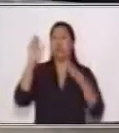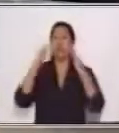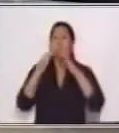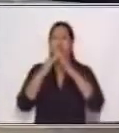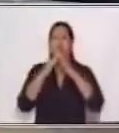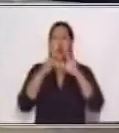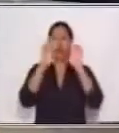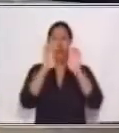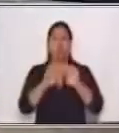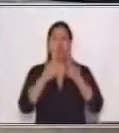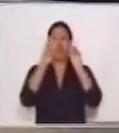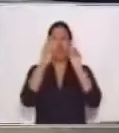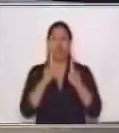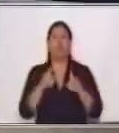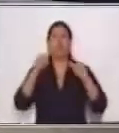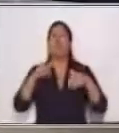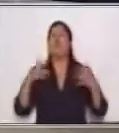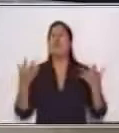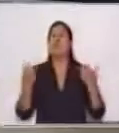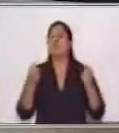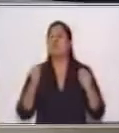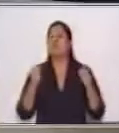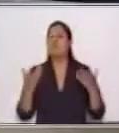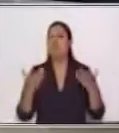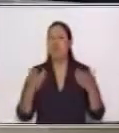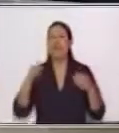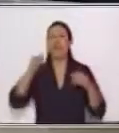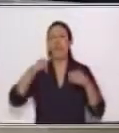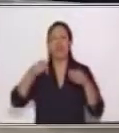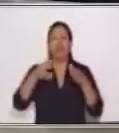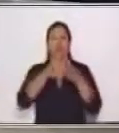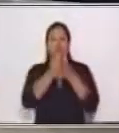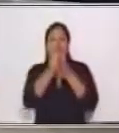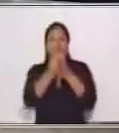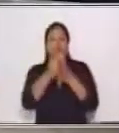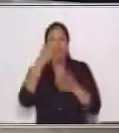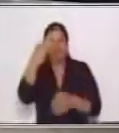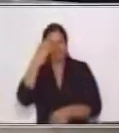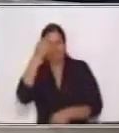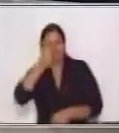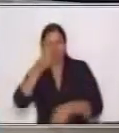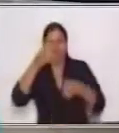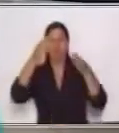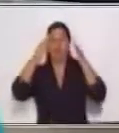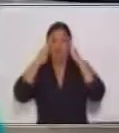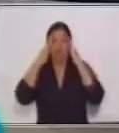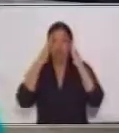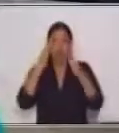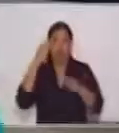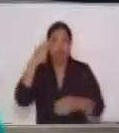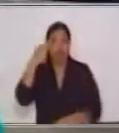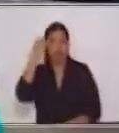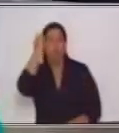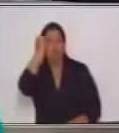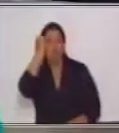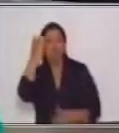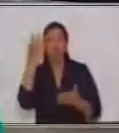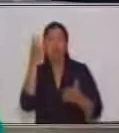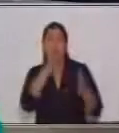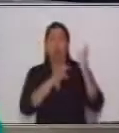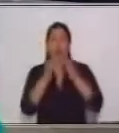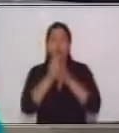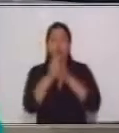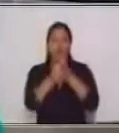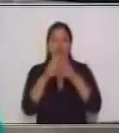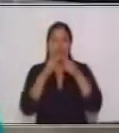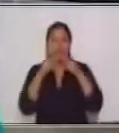les ayudará a ejercitar habilidades y destrezas como la atención, la memoria, la habilidad lingüística. Por